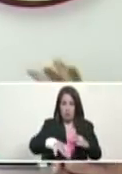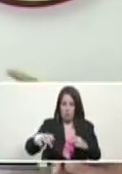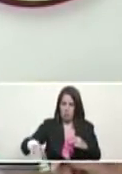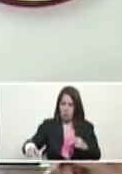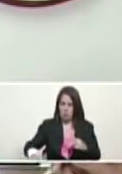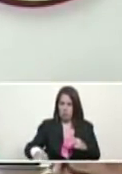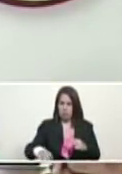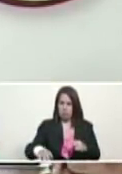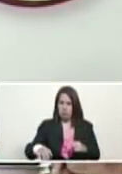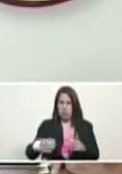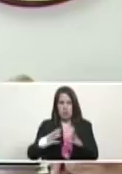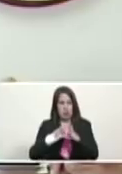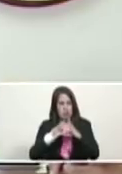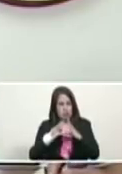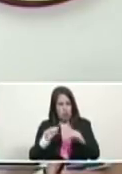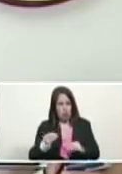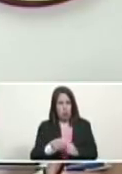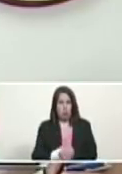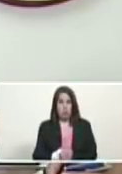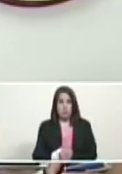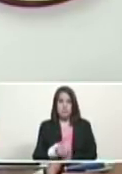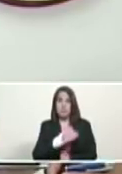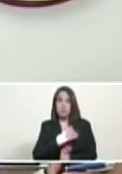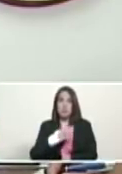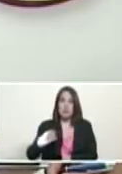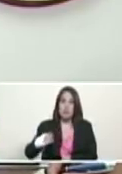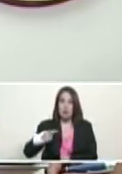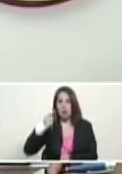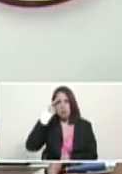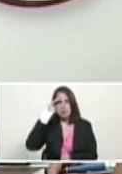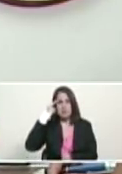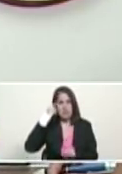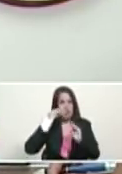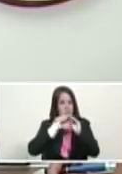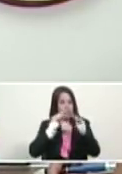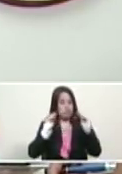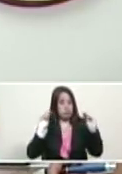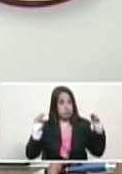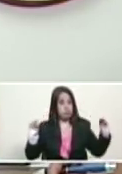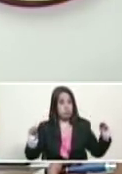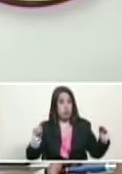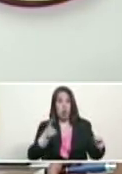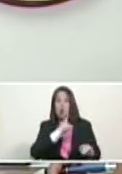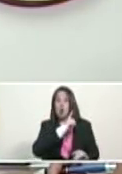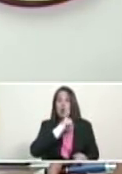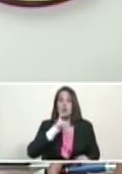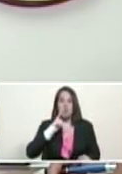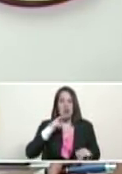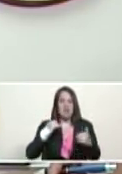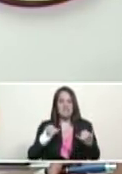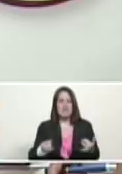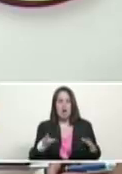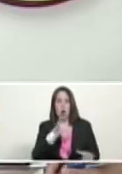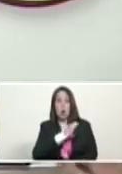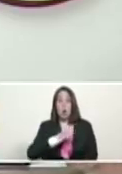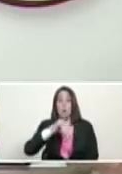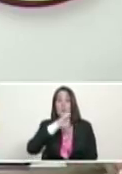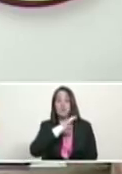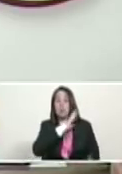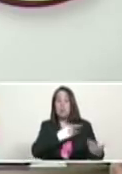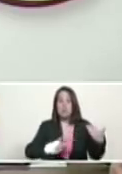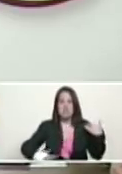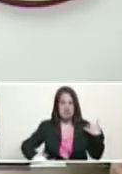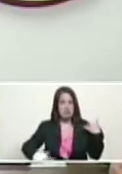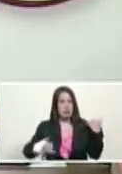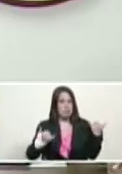subestaciones. Quiero que sepan que he nombrado una comisión presidencial de